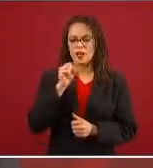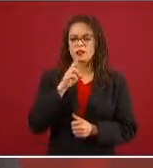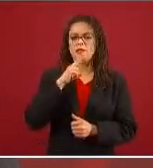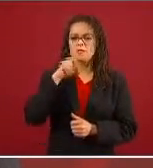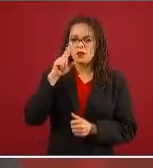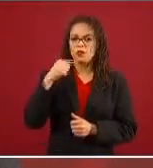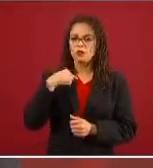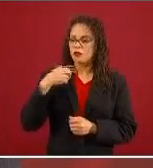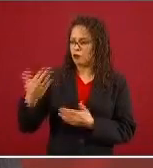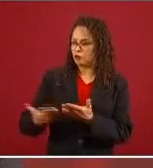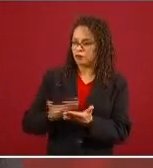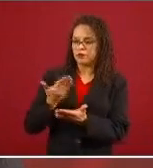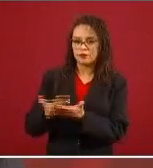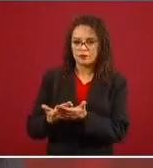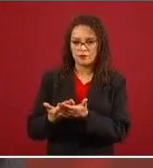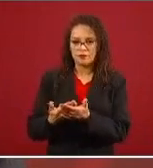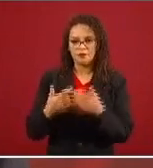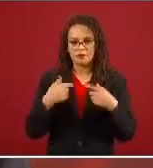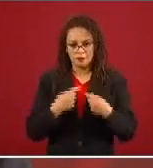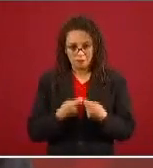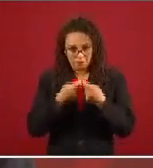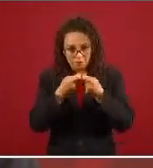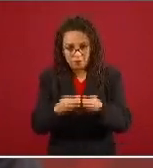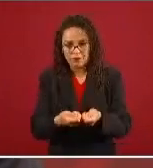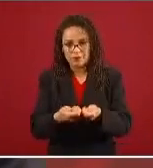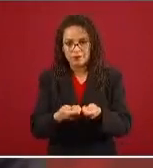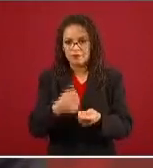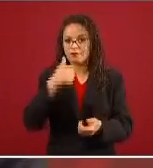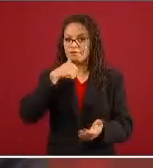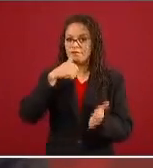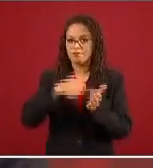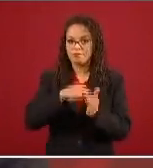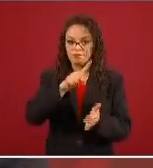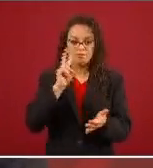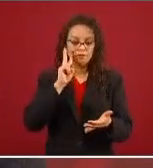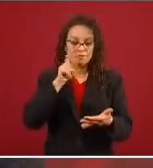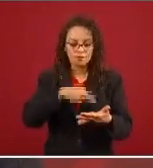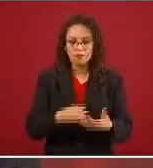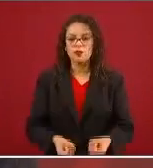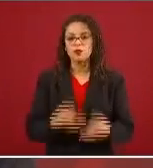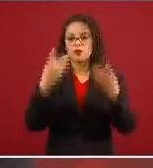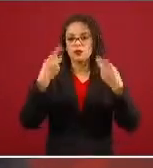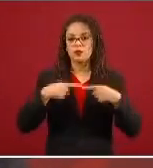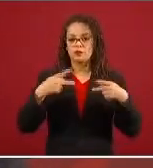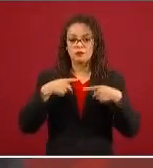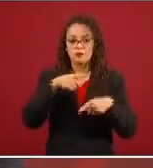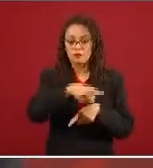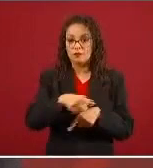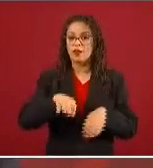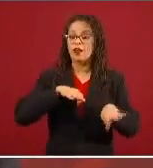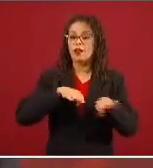adeudan para que nos ayuden a convencerlos.